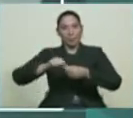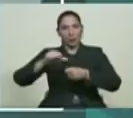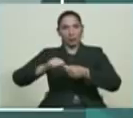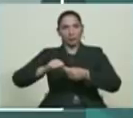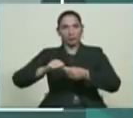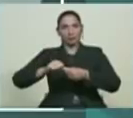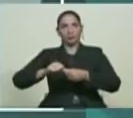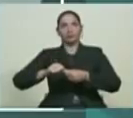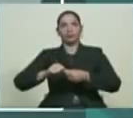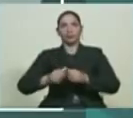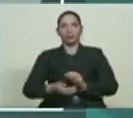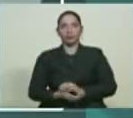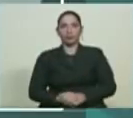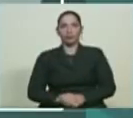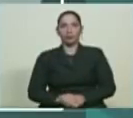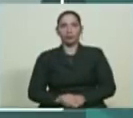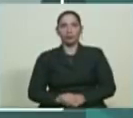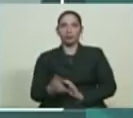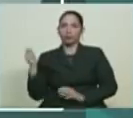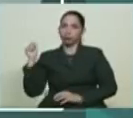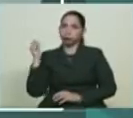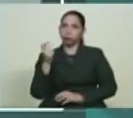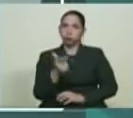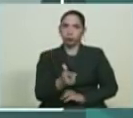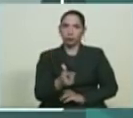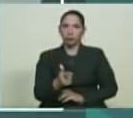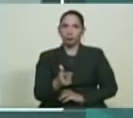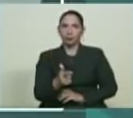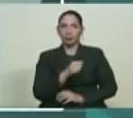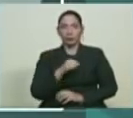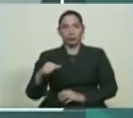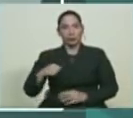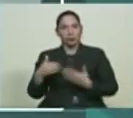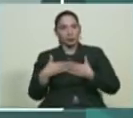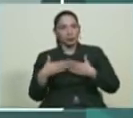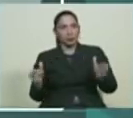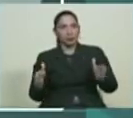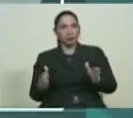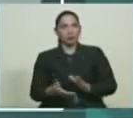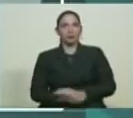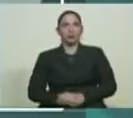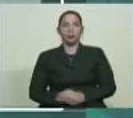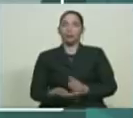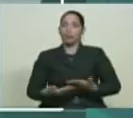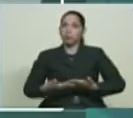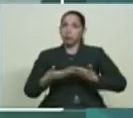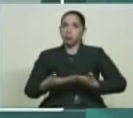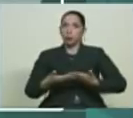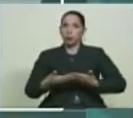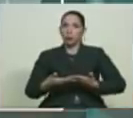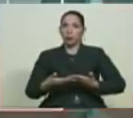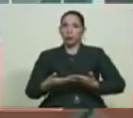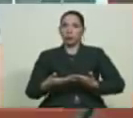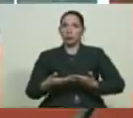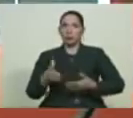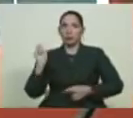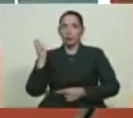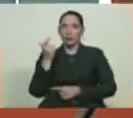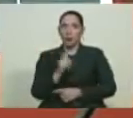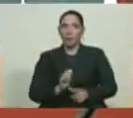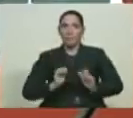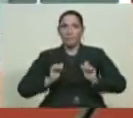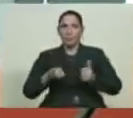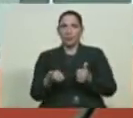los particulares, para el transporte público, para el transporte privado y el transporte de carga, el pasaje empieza